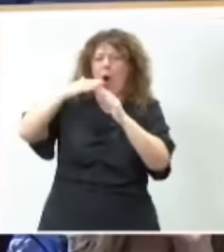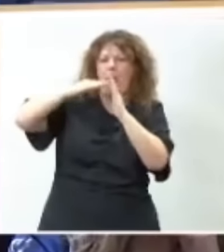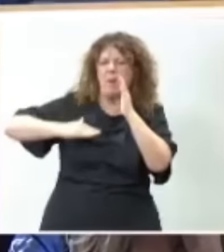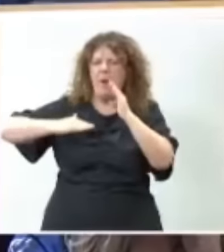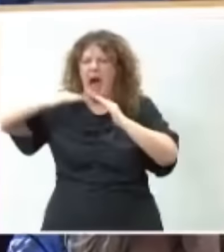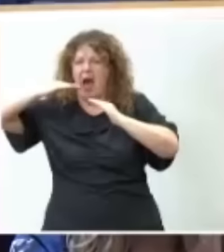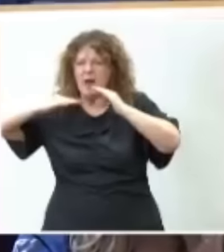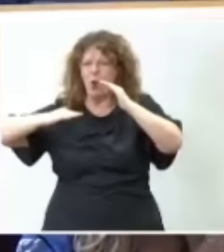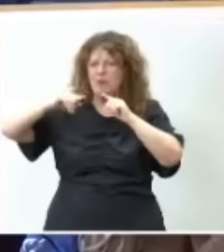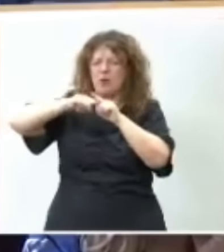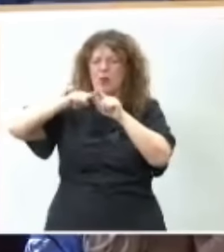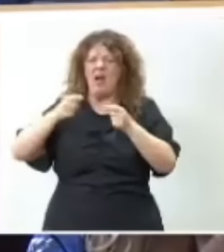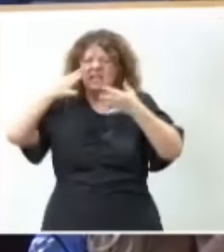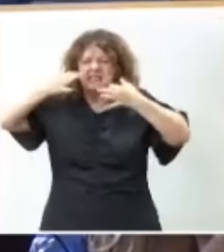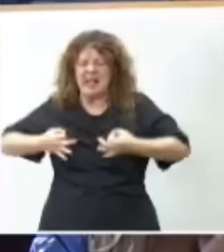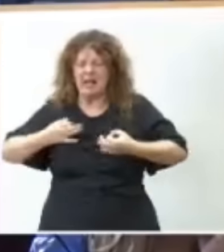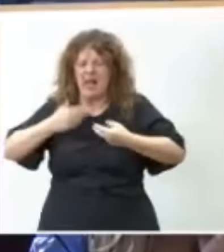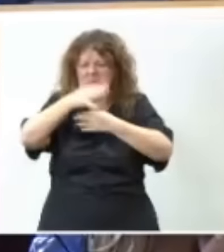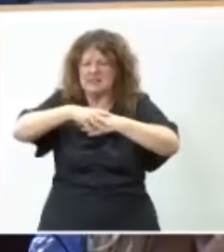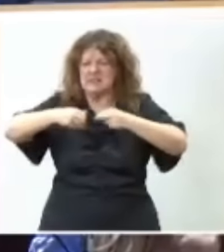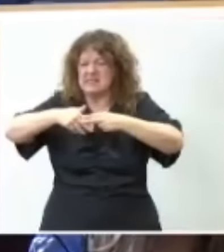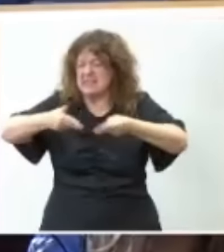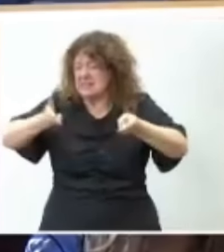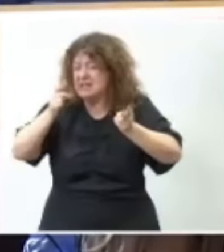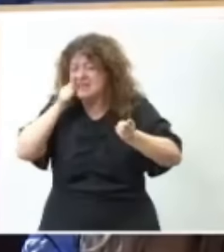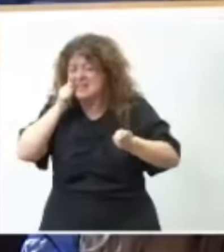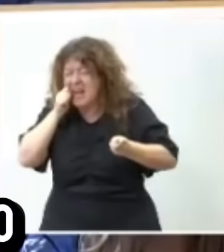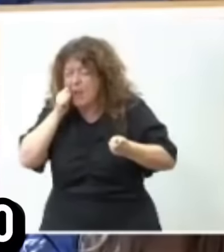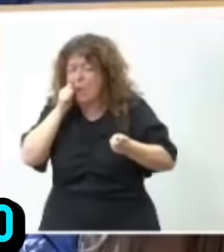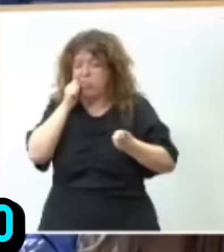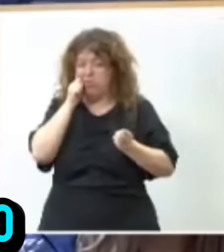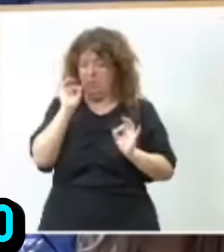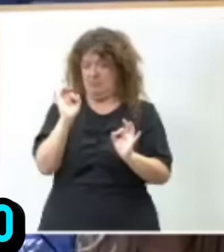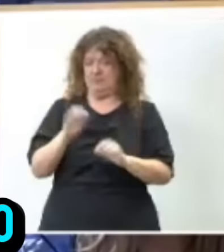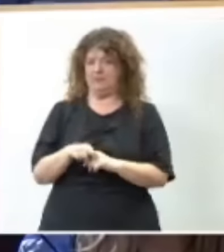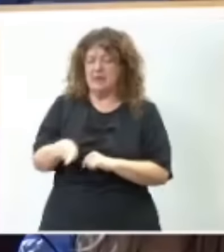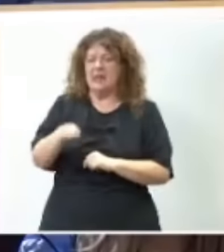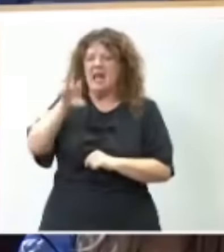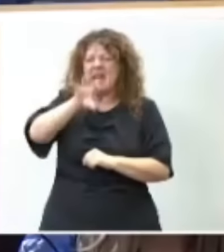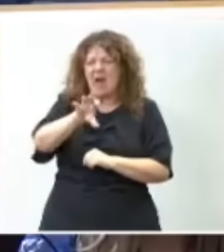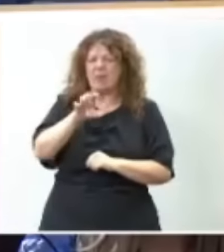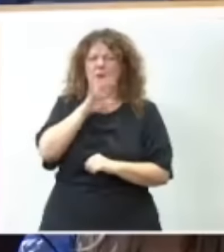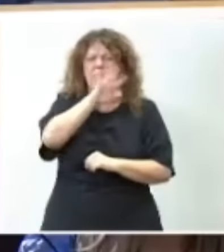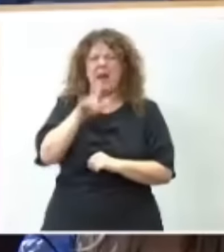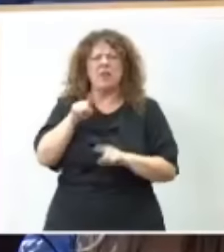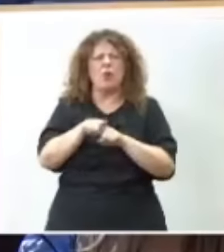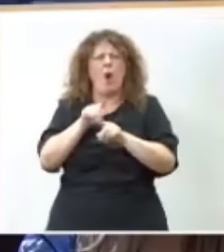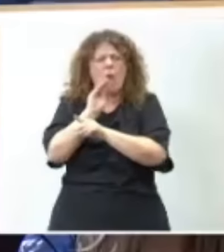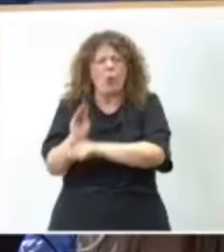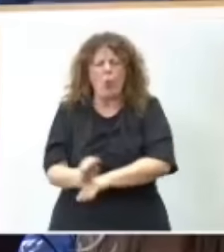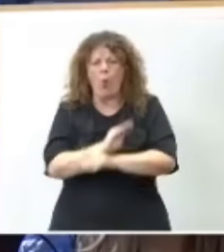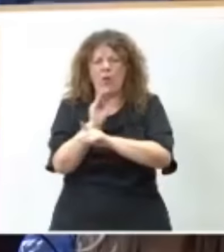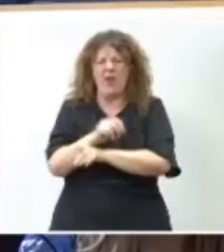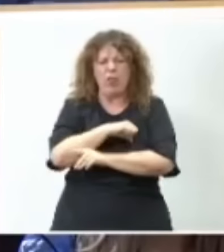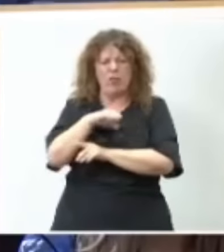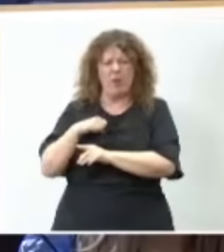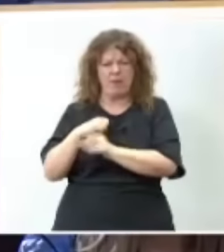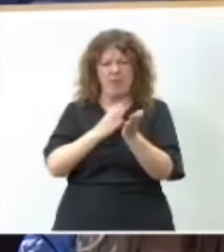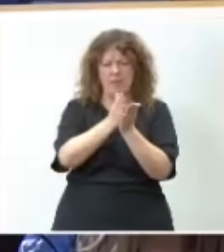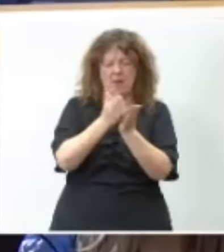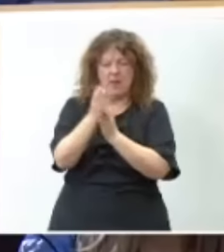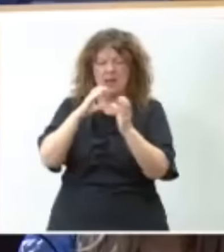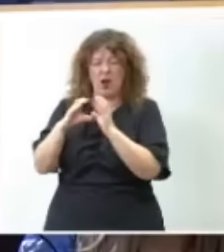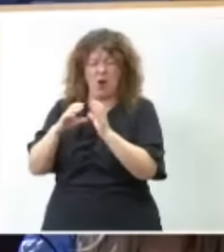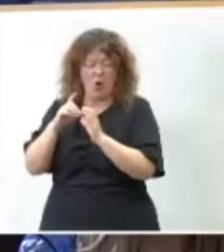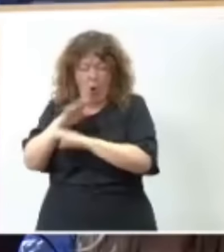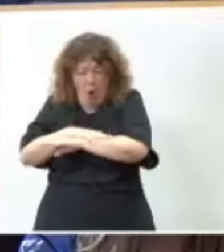la seguridad y la salud democrática de una nación. En cambio, lo que estamos presenciando no es un cuidado de esta independencia por parte de su